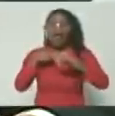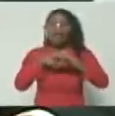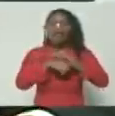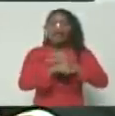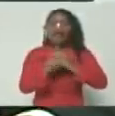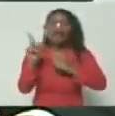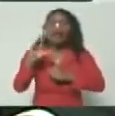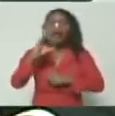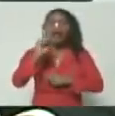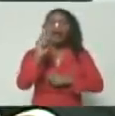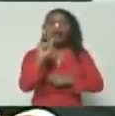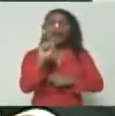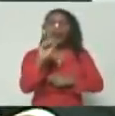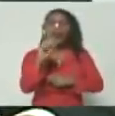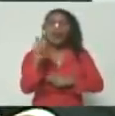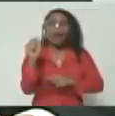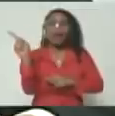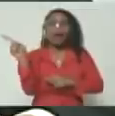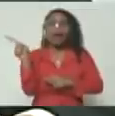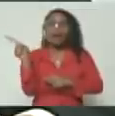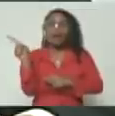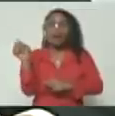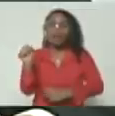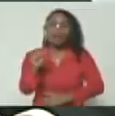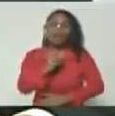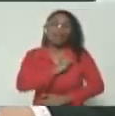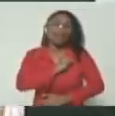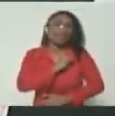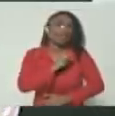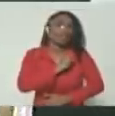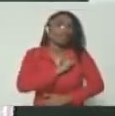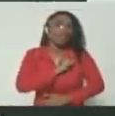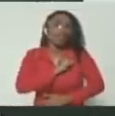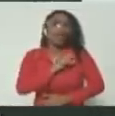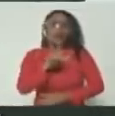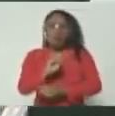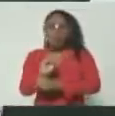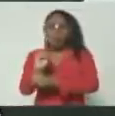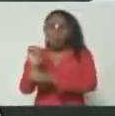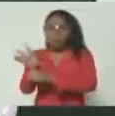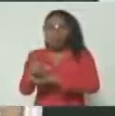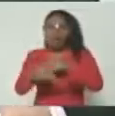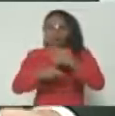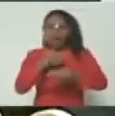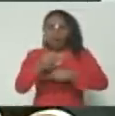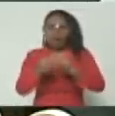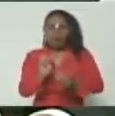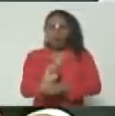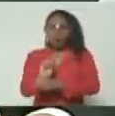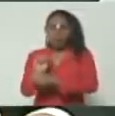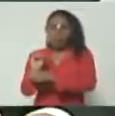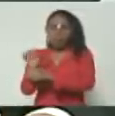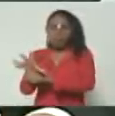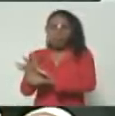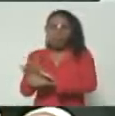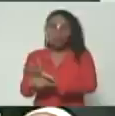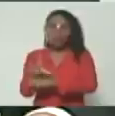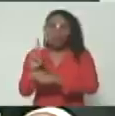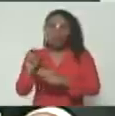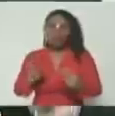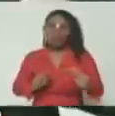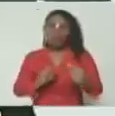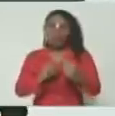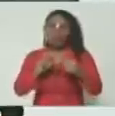casona. Que eso es temerario, presidente. Mándele a alguien, esa que llaman... Hágalo, presidente, hágalo que le va. Y se va a